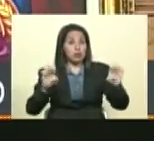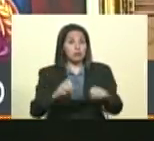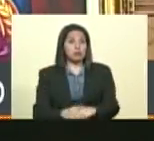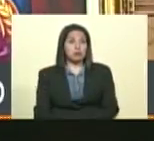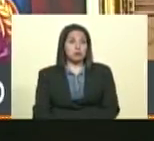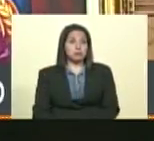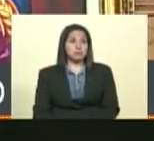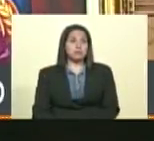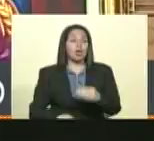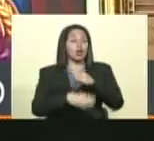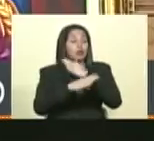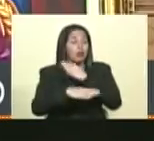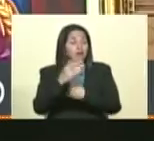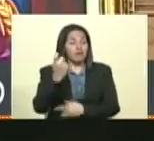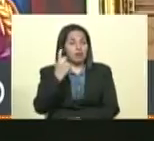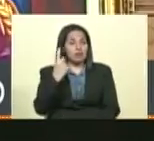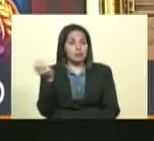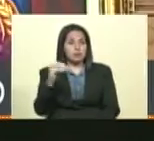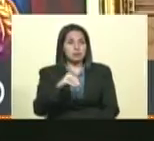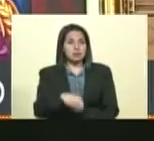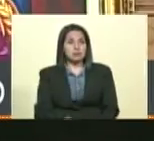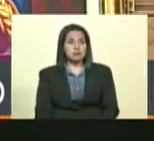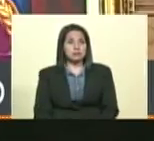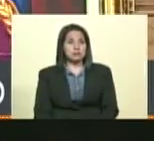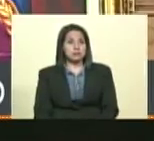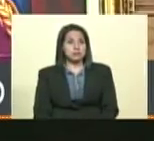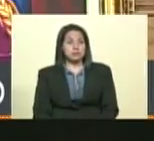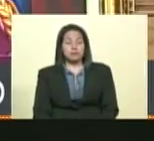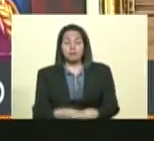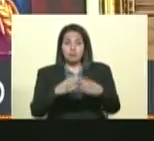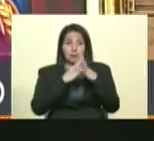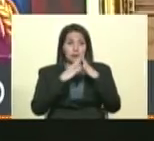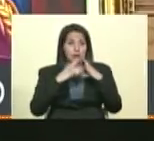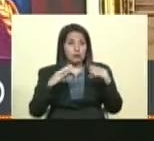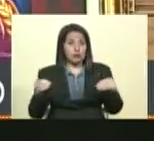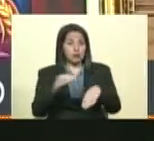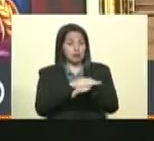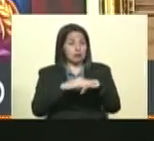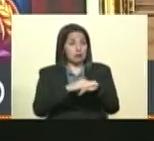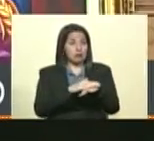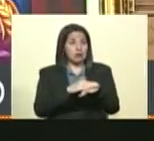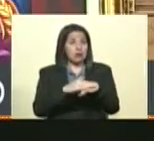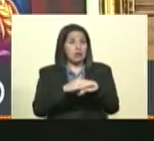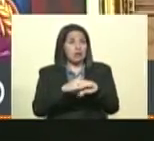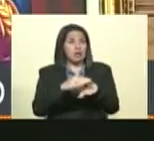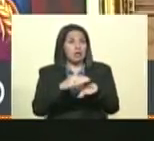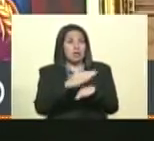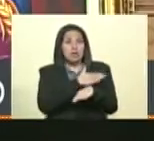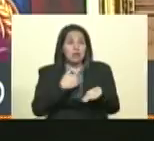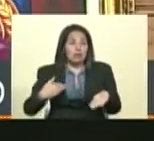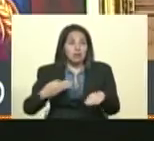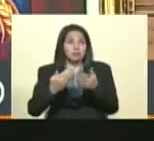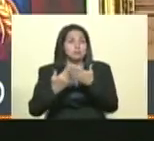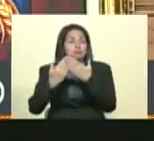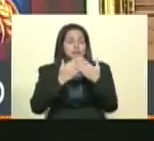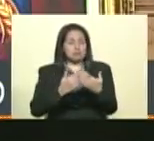y todavía falta. Y todo aquel que quiera estudiar en la educación privada tiene su